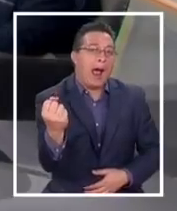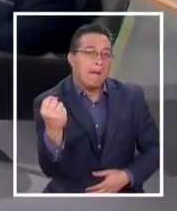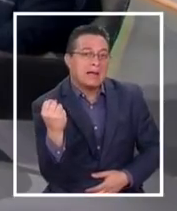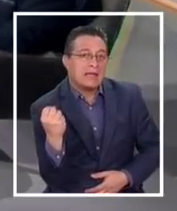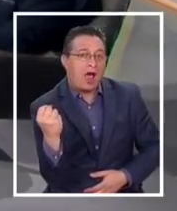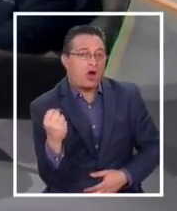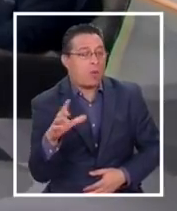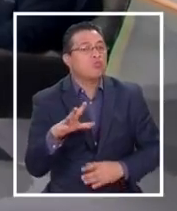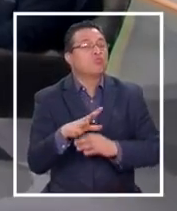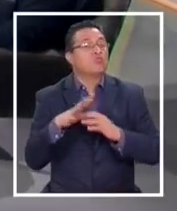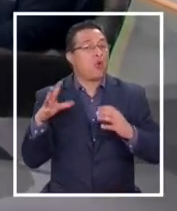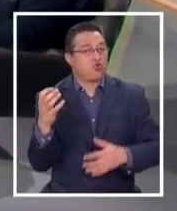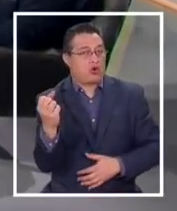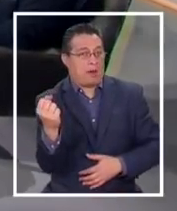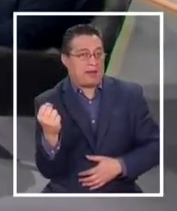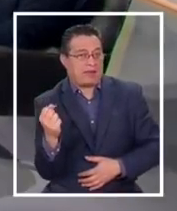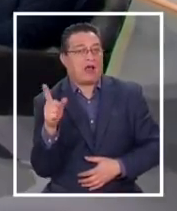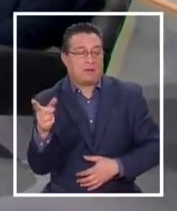las